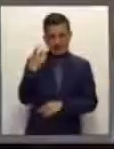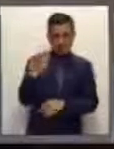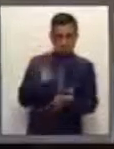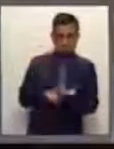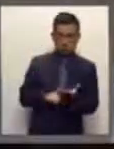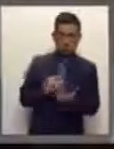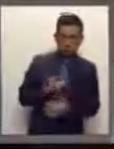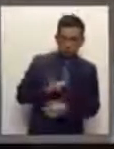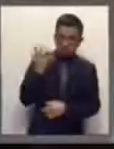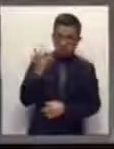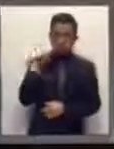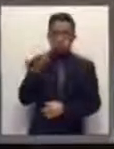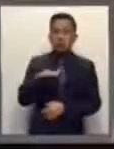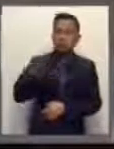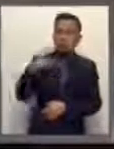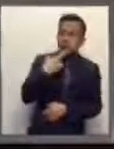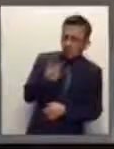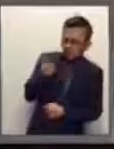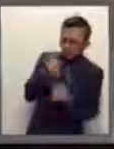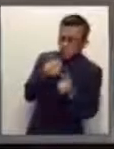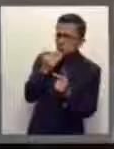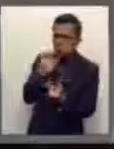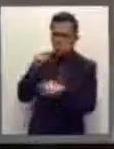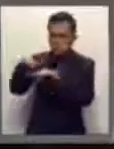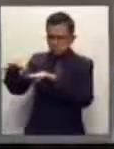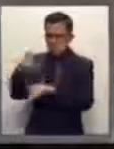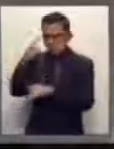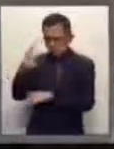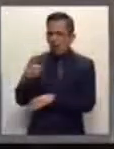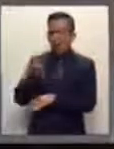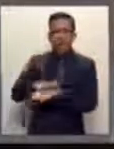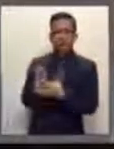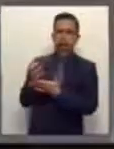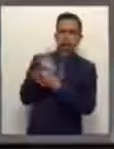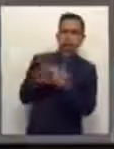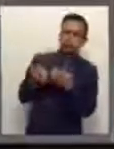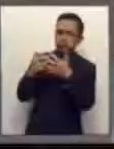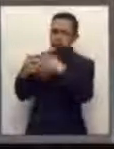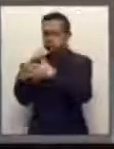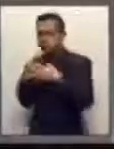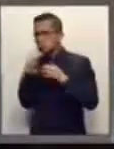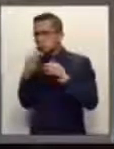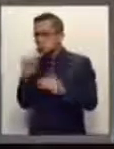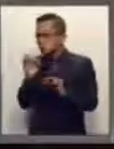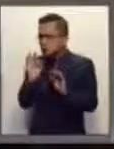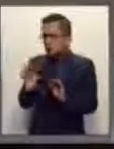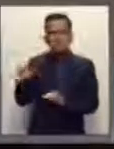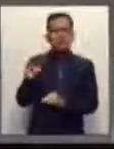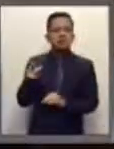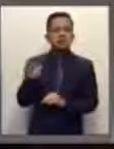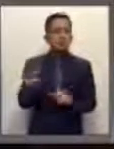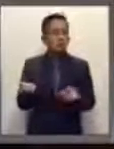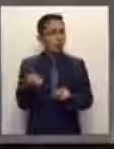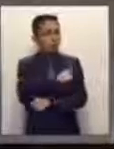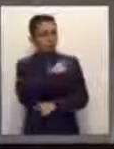sembrada se utilicen, por ejemplo, semillas mejoradas que aumenten los rendimientos y productividad. En el caso del frijol, solo